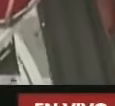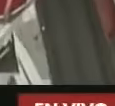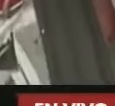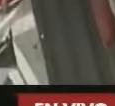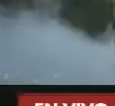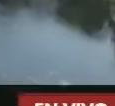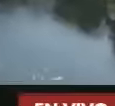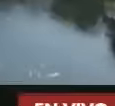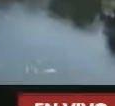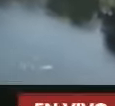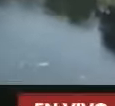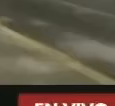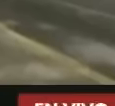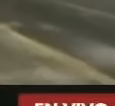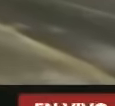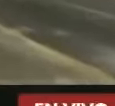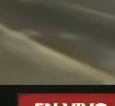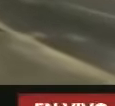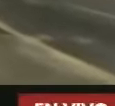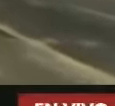Monagas.